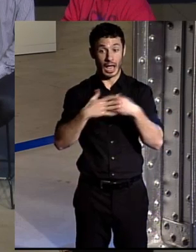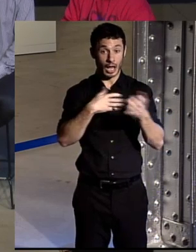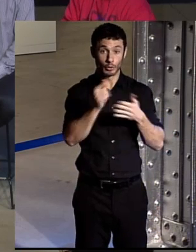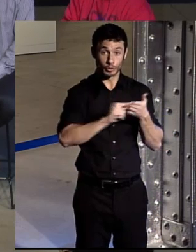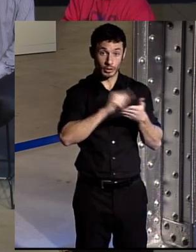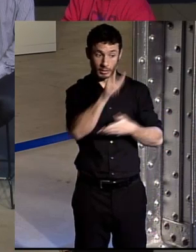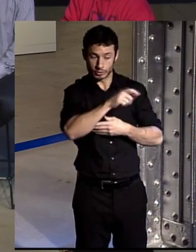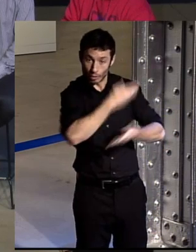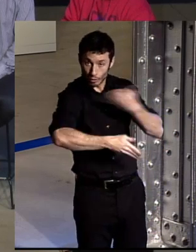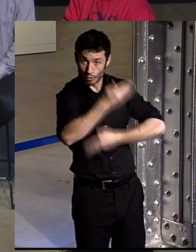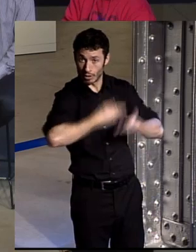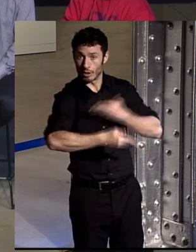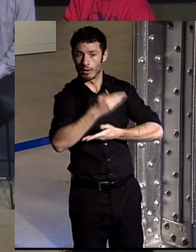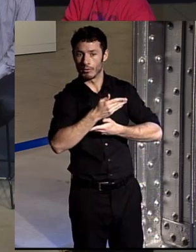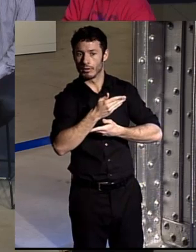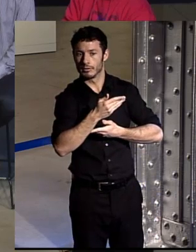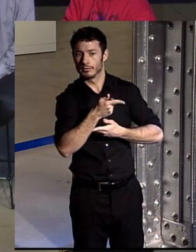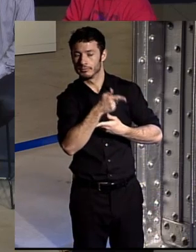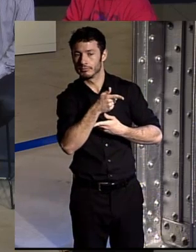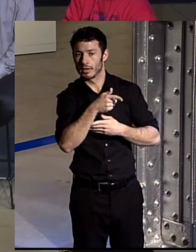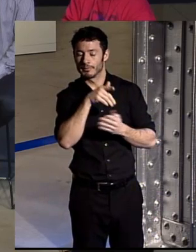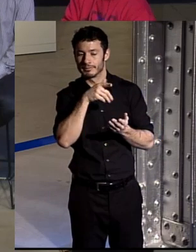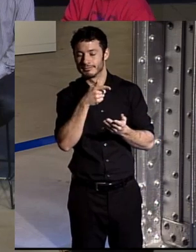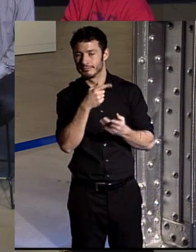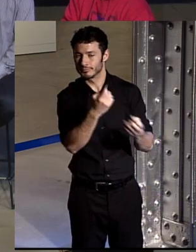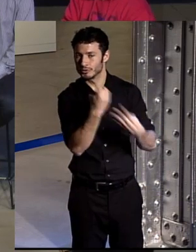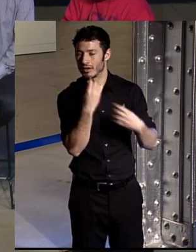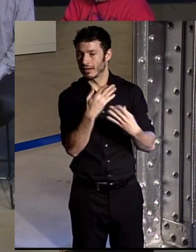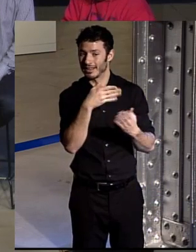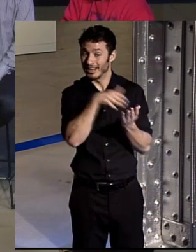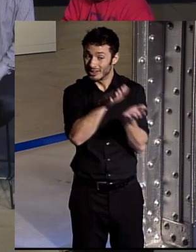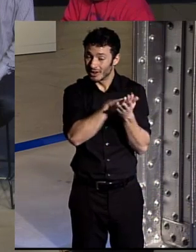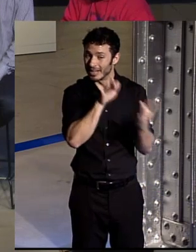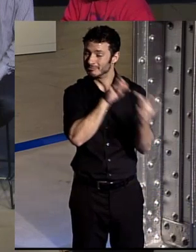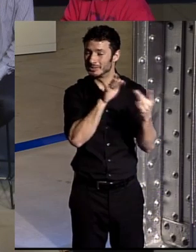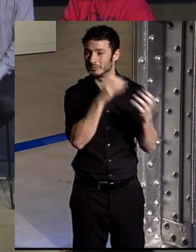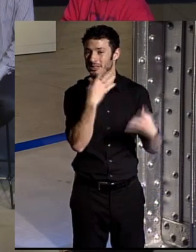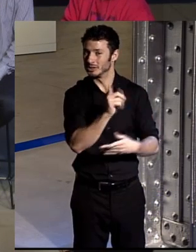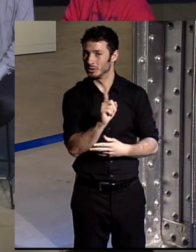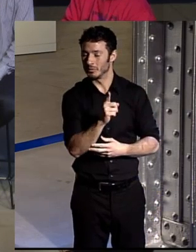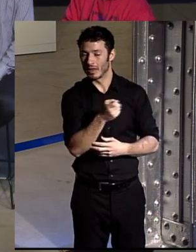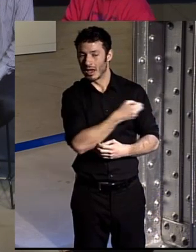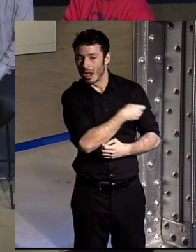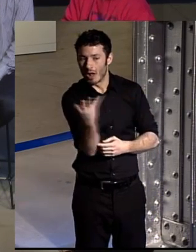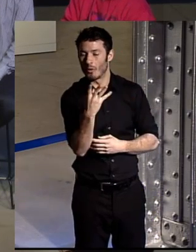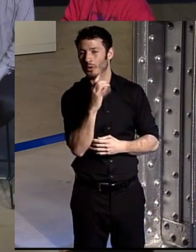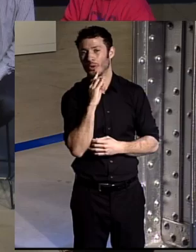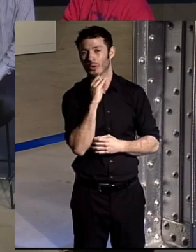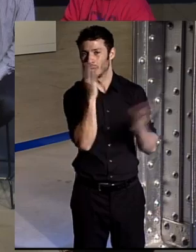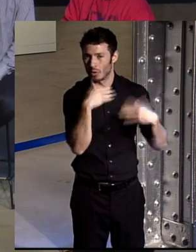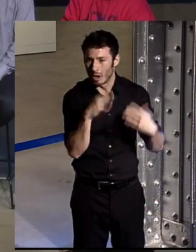nosotros, empezó a comunicarnos que su relación con las editoriales no era muy buena. Algunos estaban un poco descontentos por el